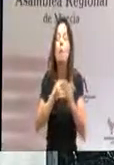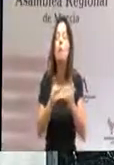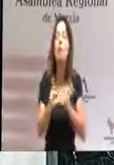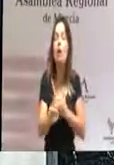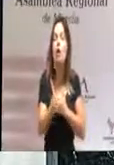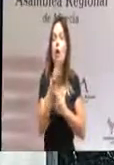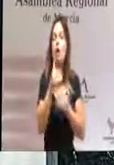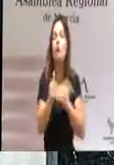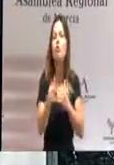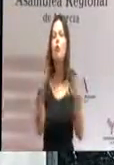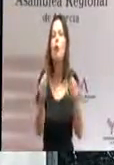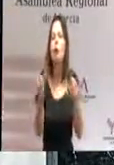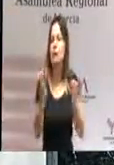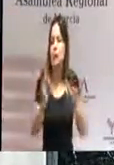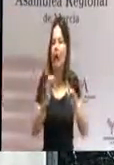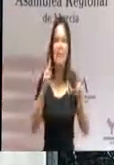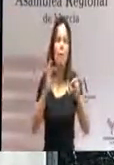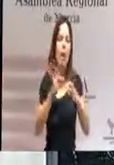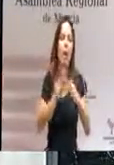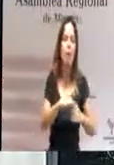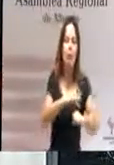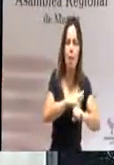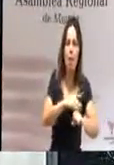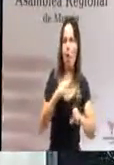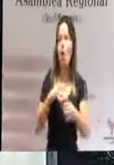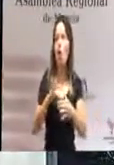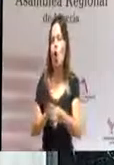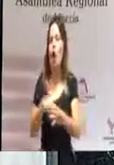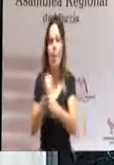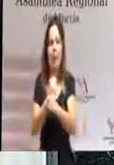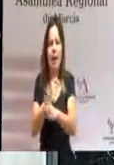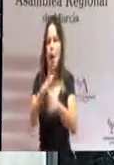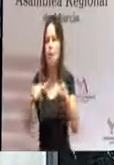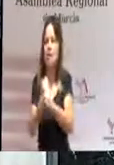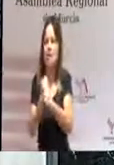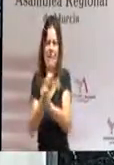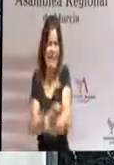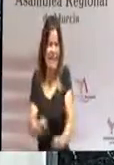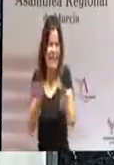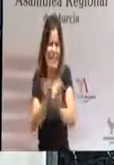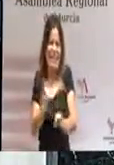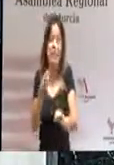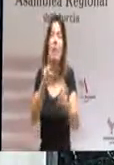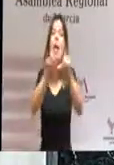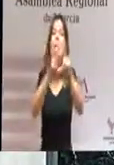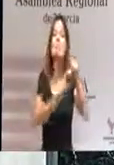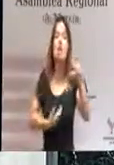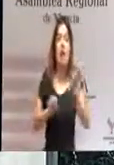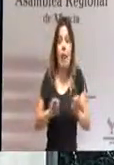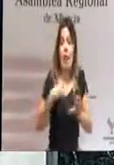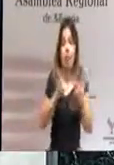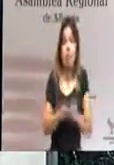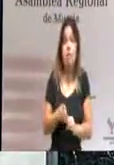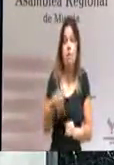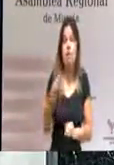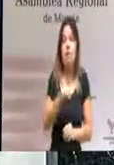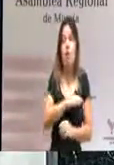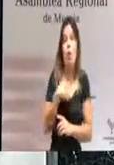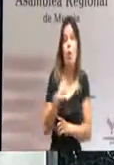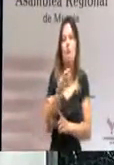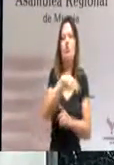de futuro, ni para el mal menor, ni para el empleo, ni para nuestros trabajadores, ni para nuestros empresarios. En definitiva, señor presidente, no